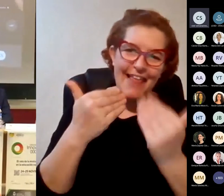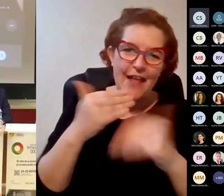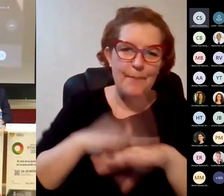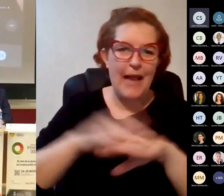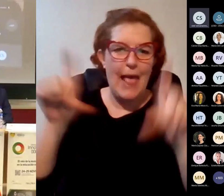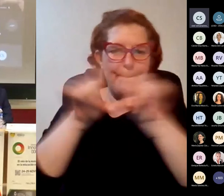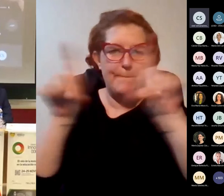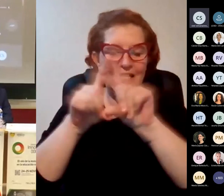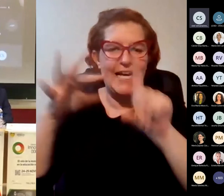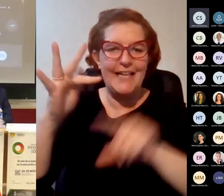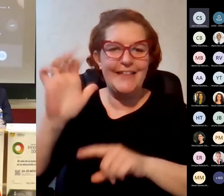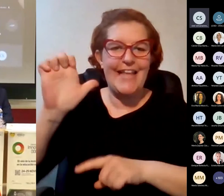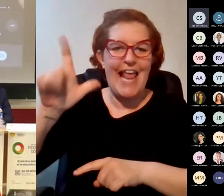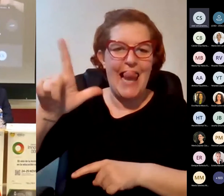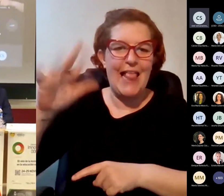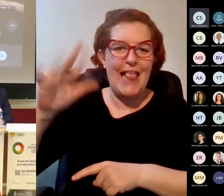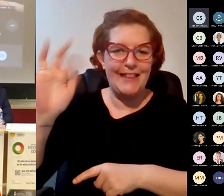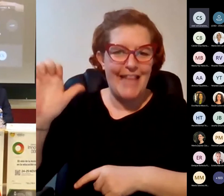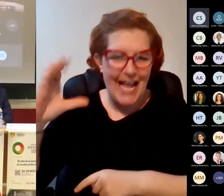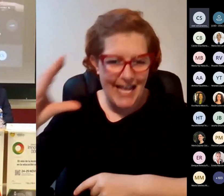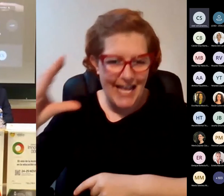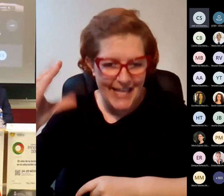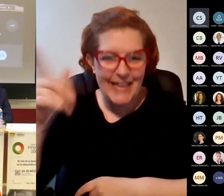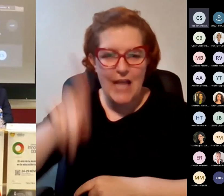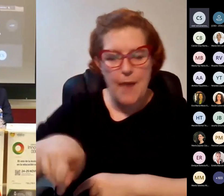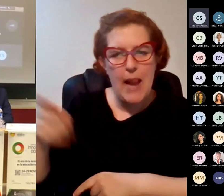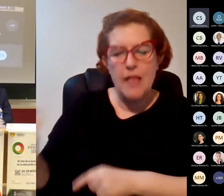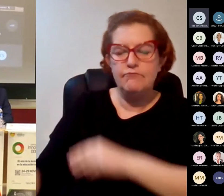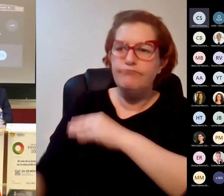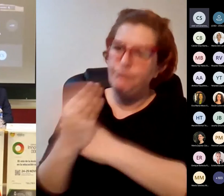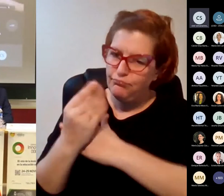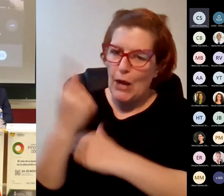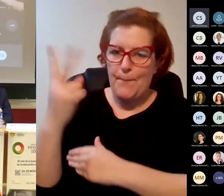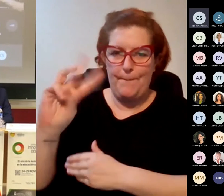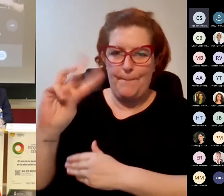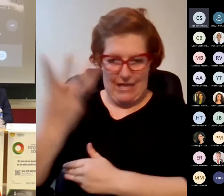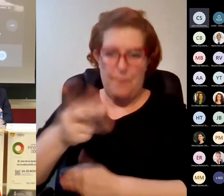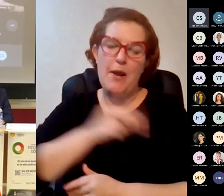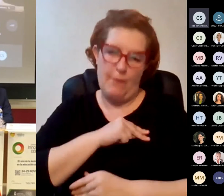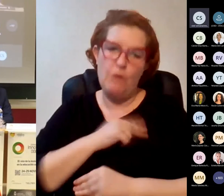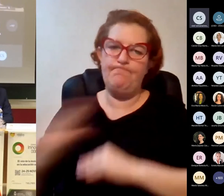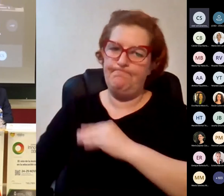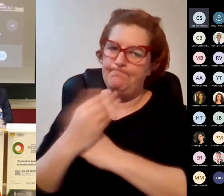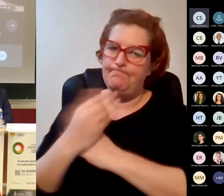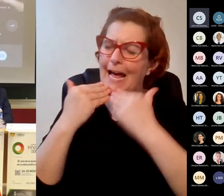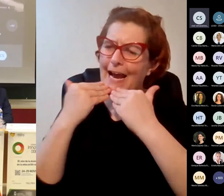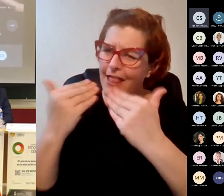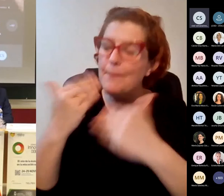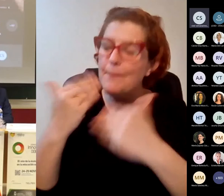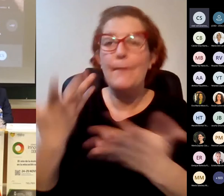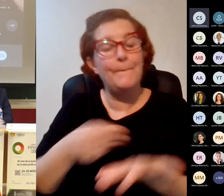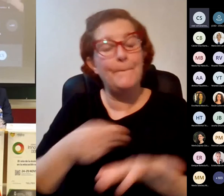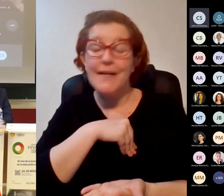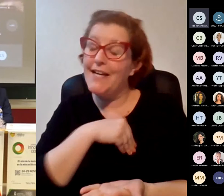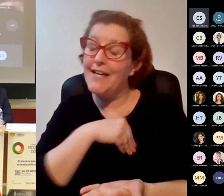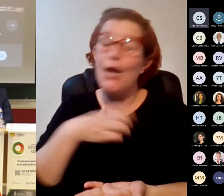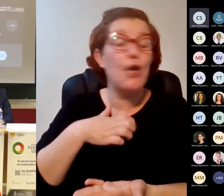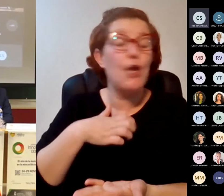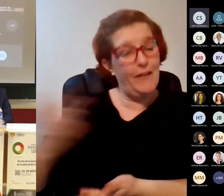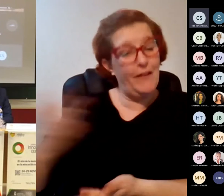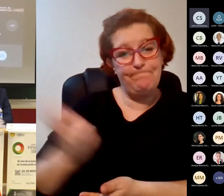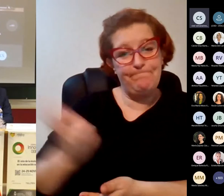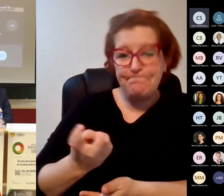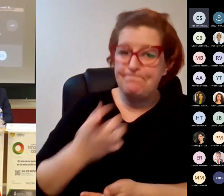empresa teletech que también ha patrocinado un premio el tercer premio pero que lamentablemente no nos puede acompañar